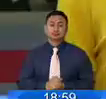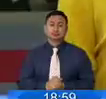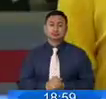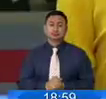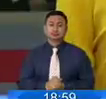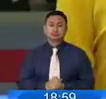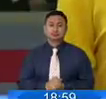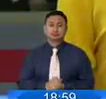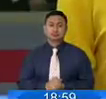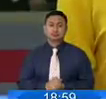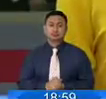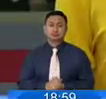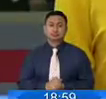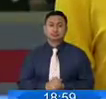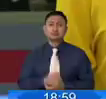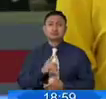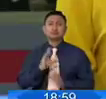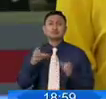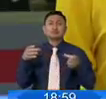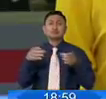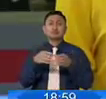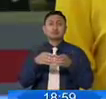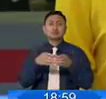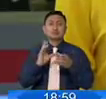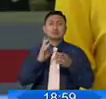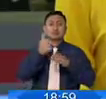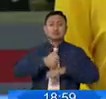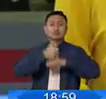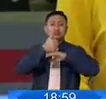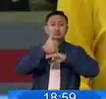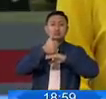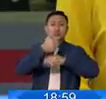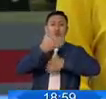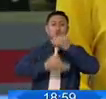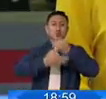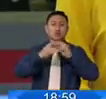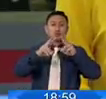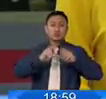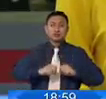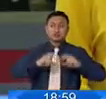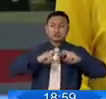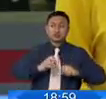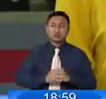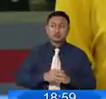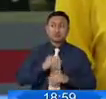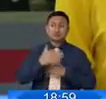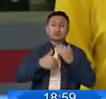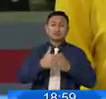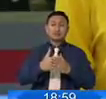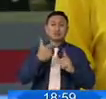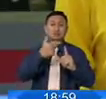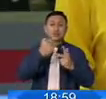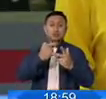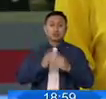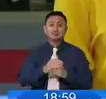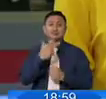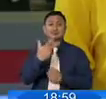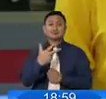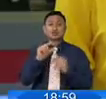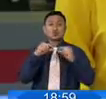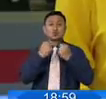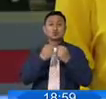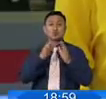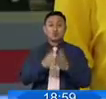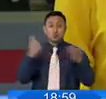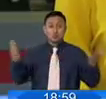Rojas. La conformación de la Comisión Internacional para investigar el secuestro y posterior asesinato de los tres integrantes de Diario